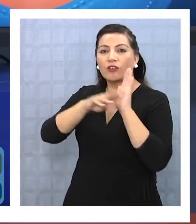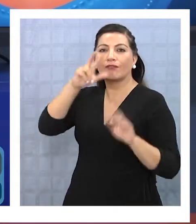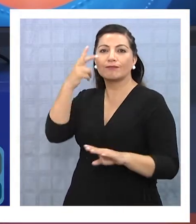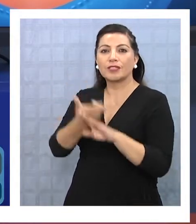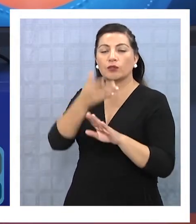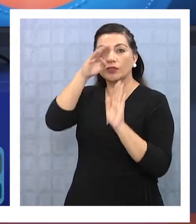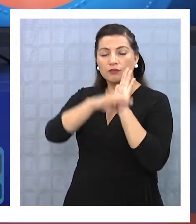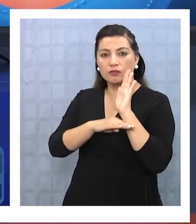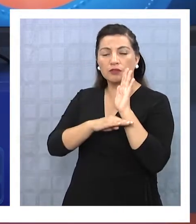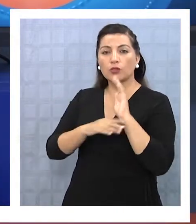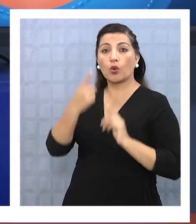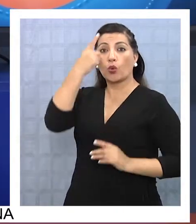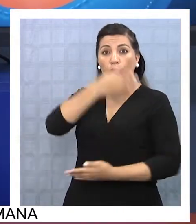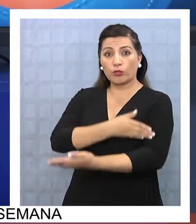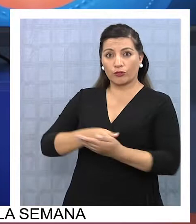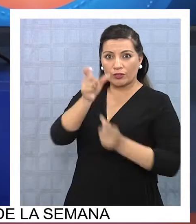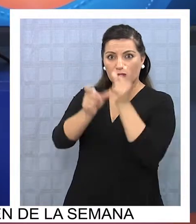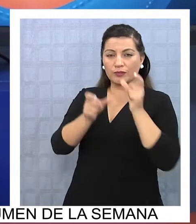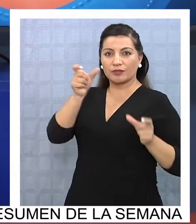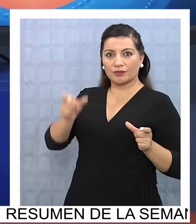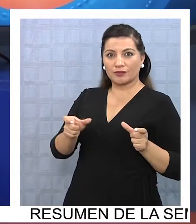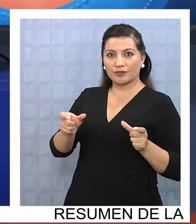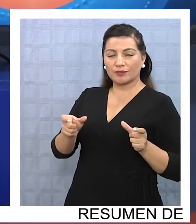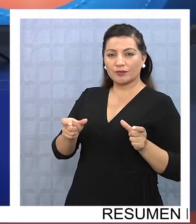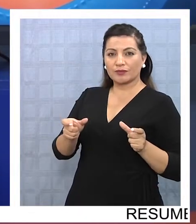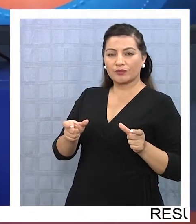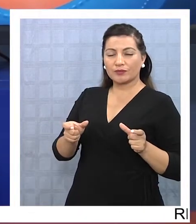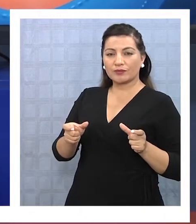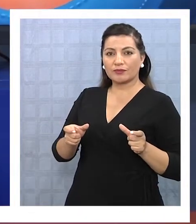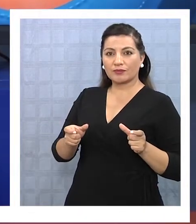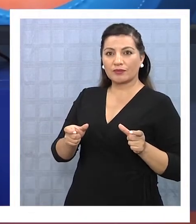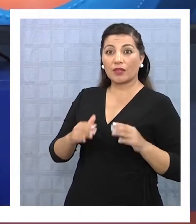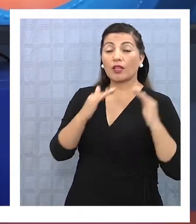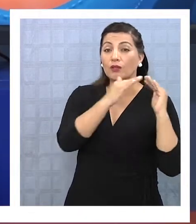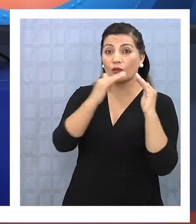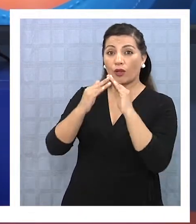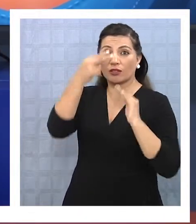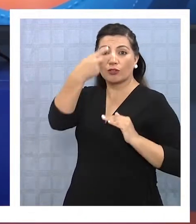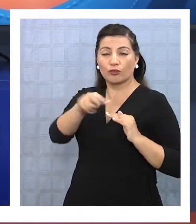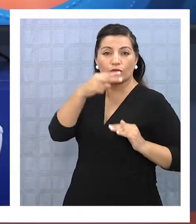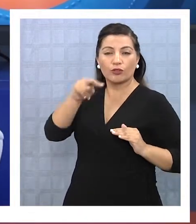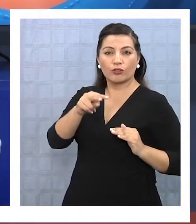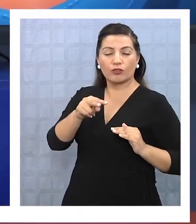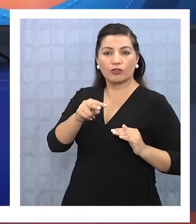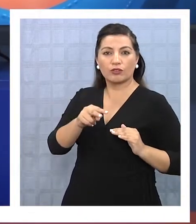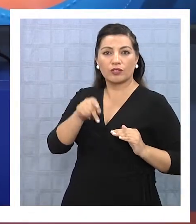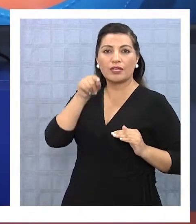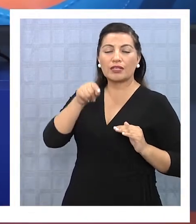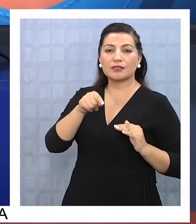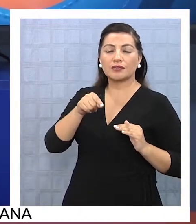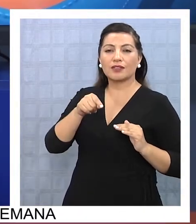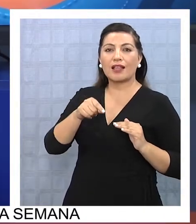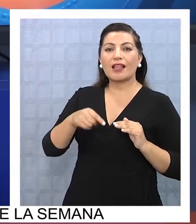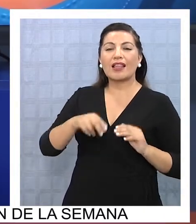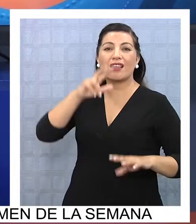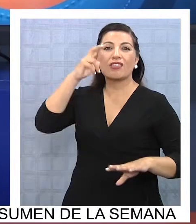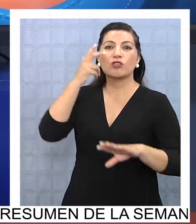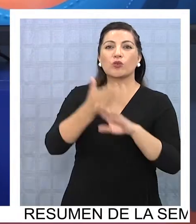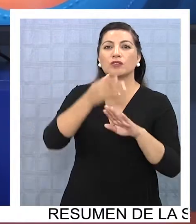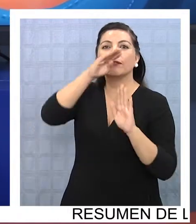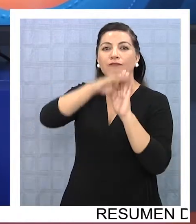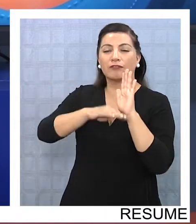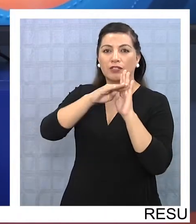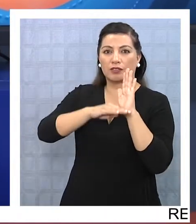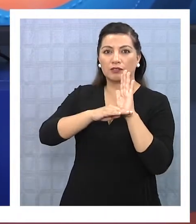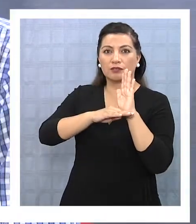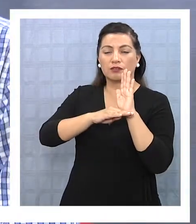significó que 1 millón de personas pertenecen a hogares que gracias a ese retroceso de la delincuencia no fueron